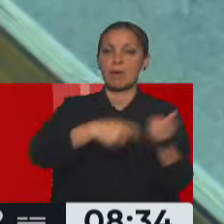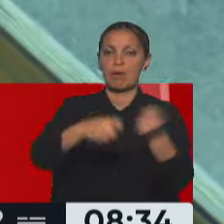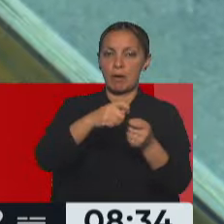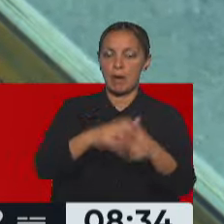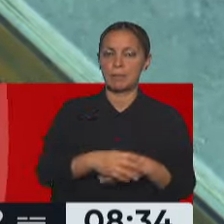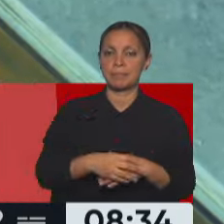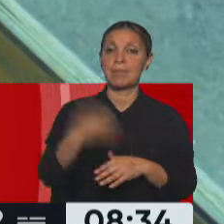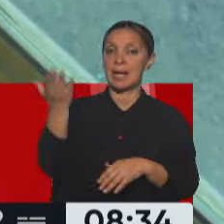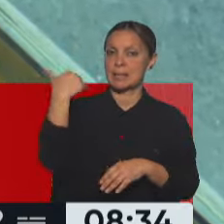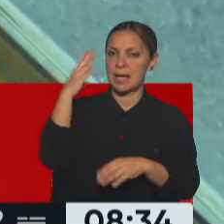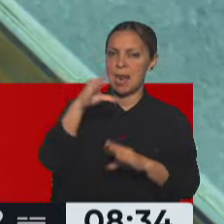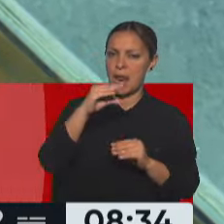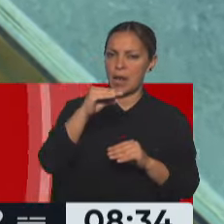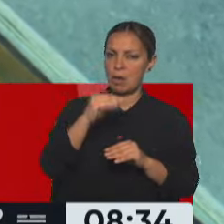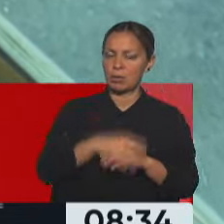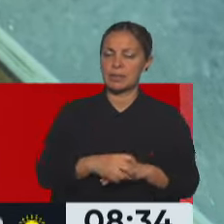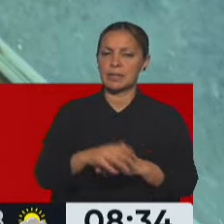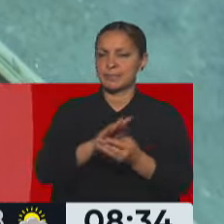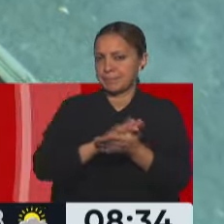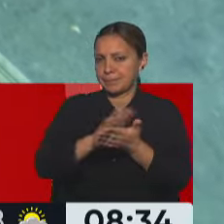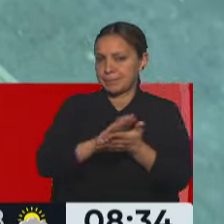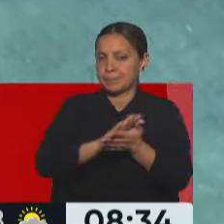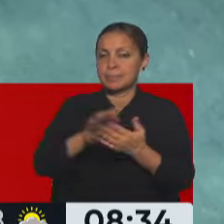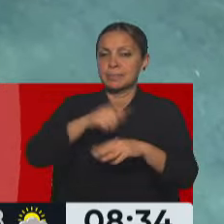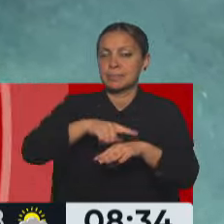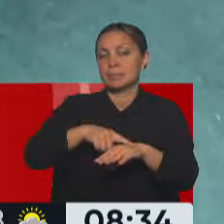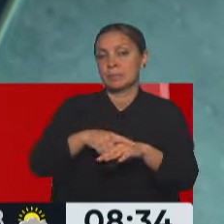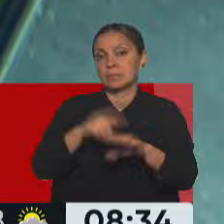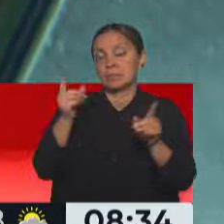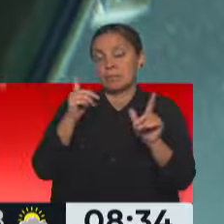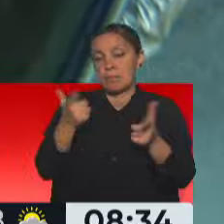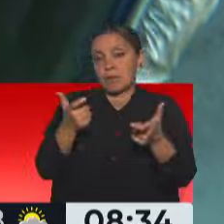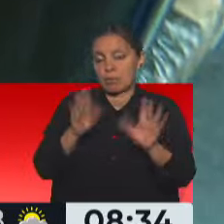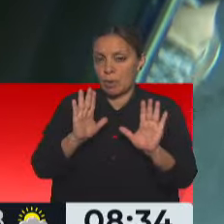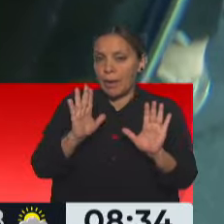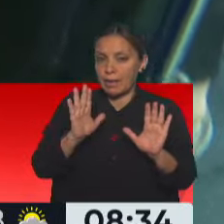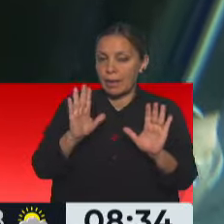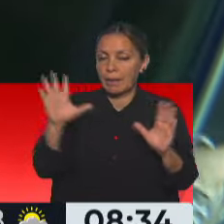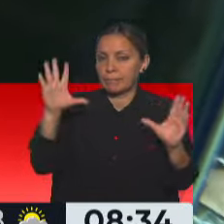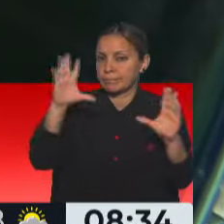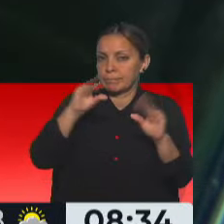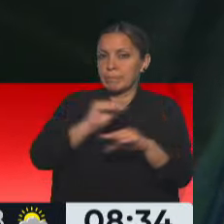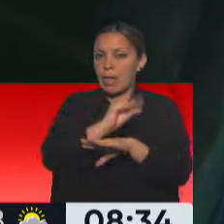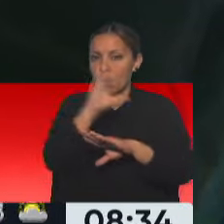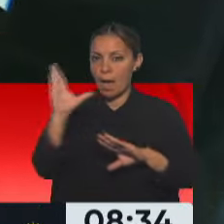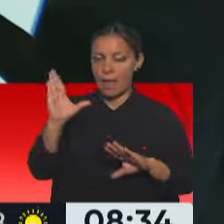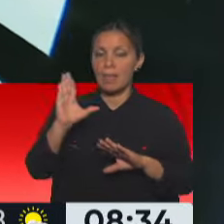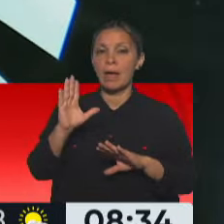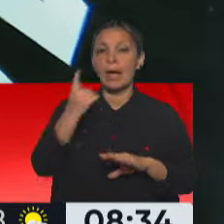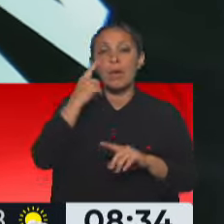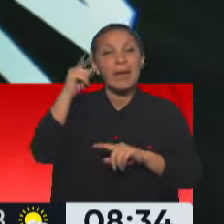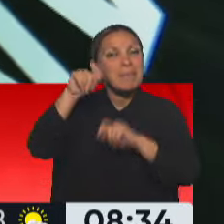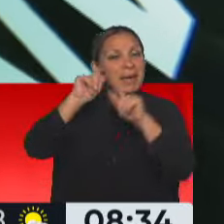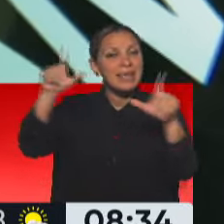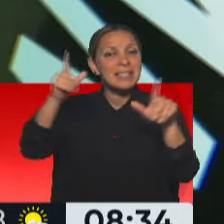noche casi madrugada, fíjense, no había nadie, una zona muy concurrida, imagínense lo que hubiese sido esto si hubiese ocurrido en las